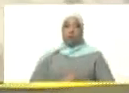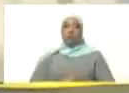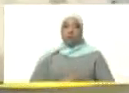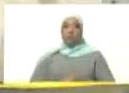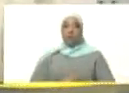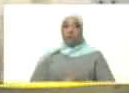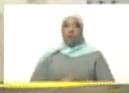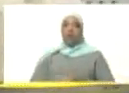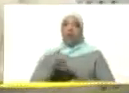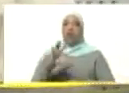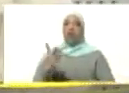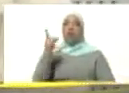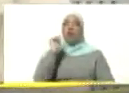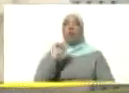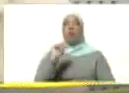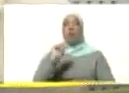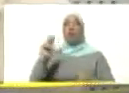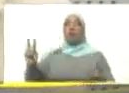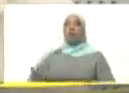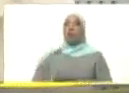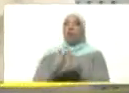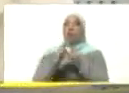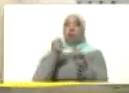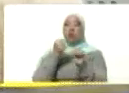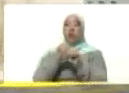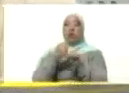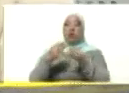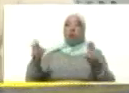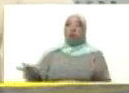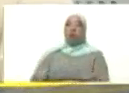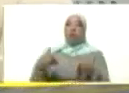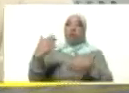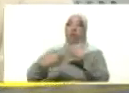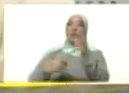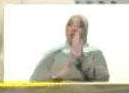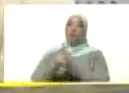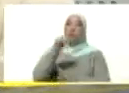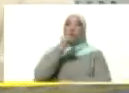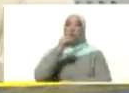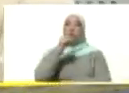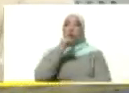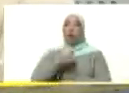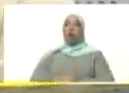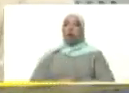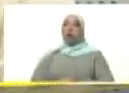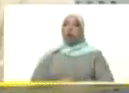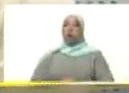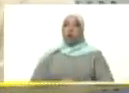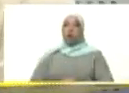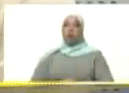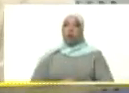de distintos puntos de encuentro, de impulsos, de reimpulsos,